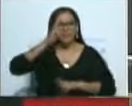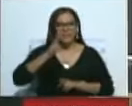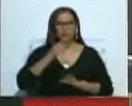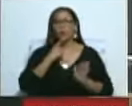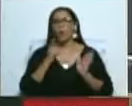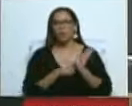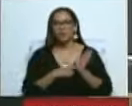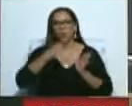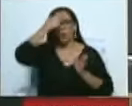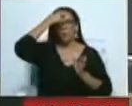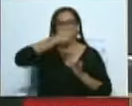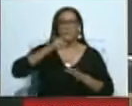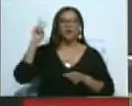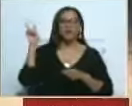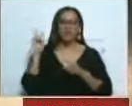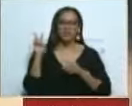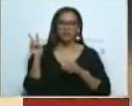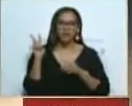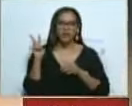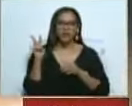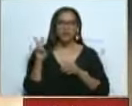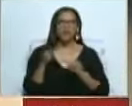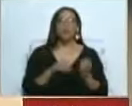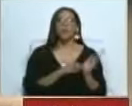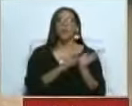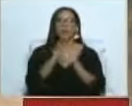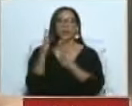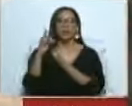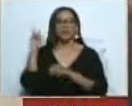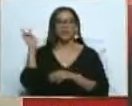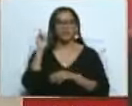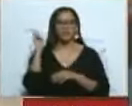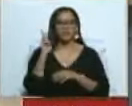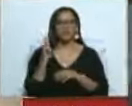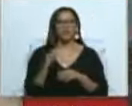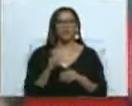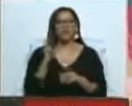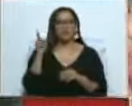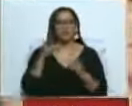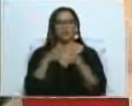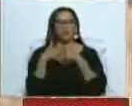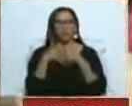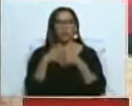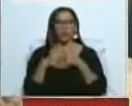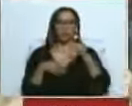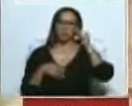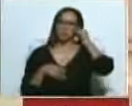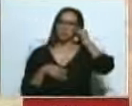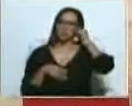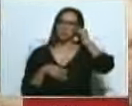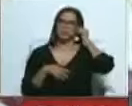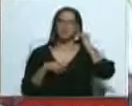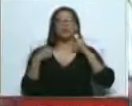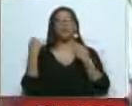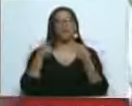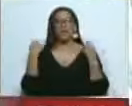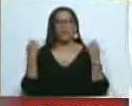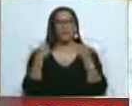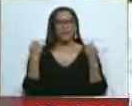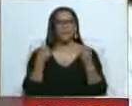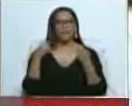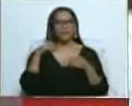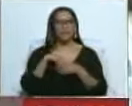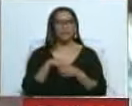absoluto por el pueblo de Venezuela, por los migrantes de Venezuela allá en los Estados Unidos. No, y la campaña es interna,